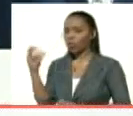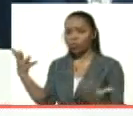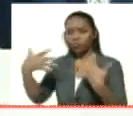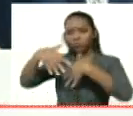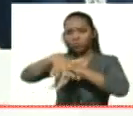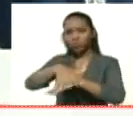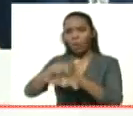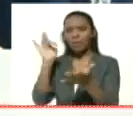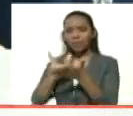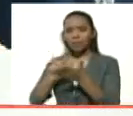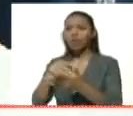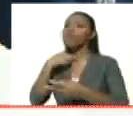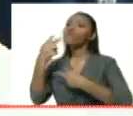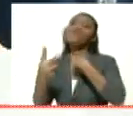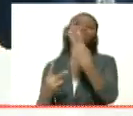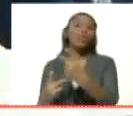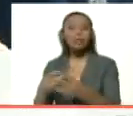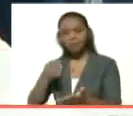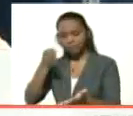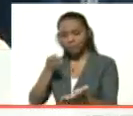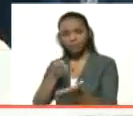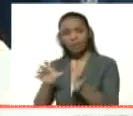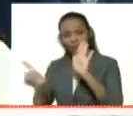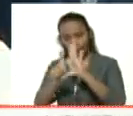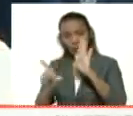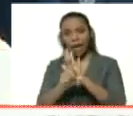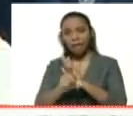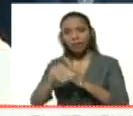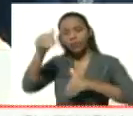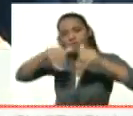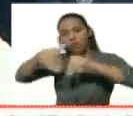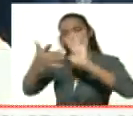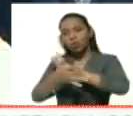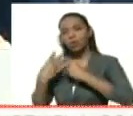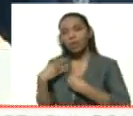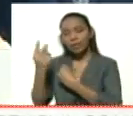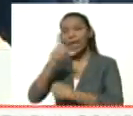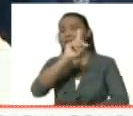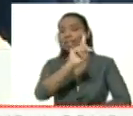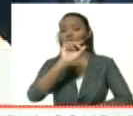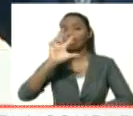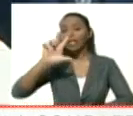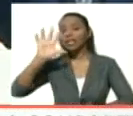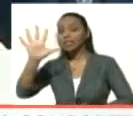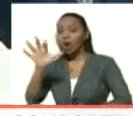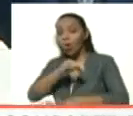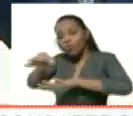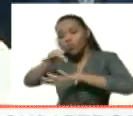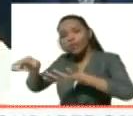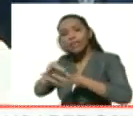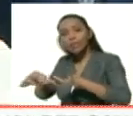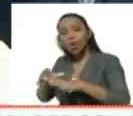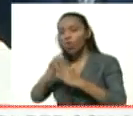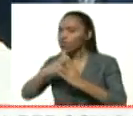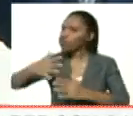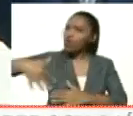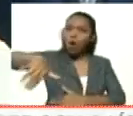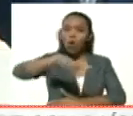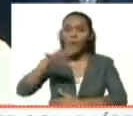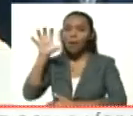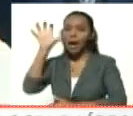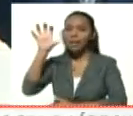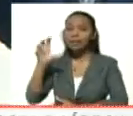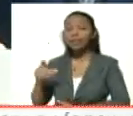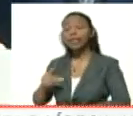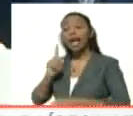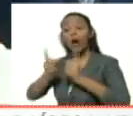integrantes, voceras y voceros legítimos electos proporcionalmente en 335 municipios de todo el país, y por